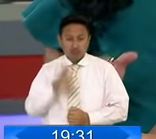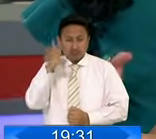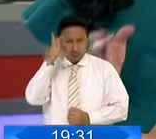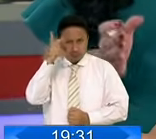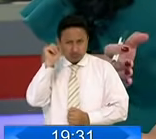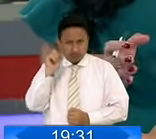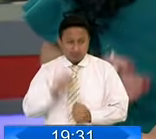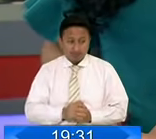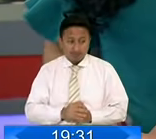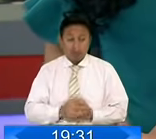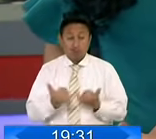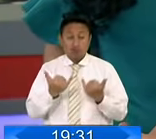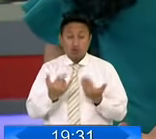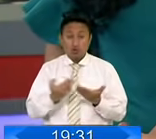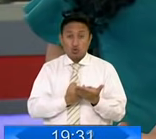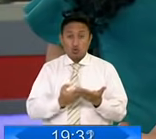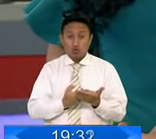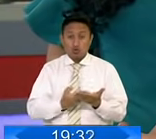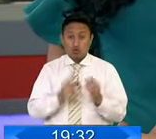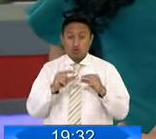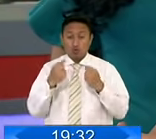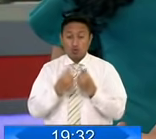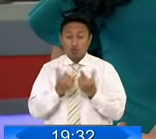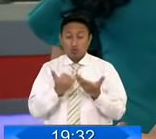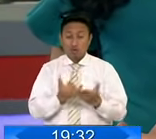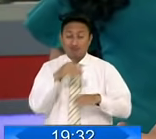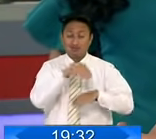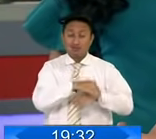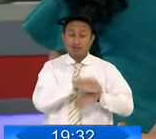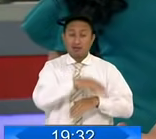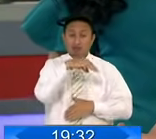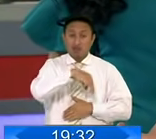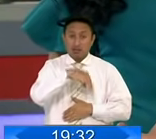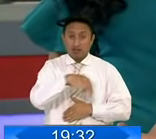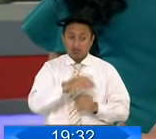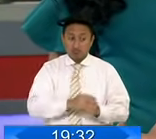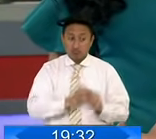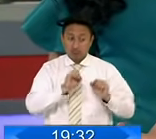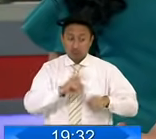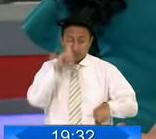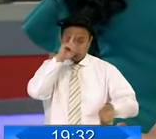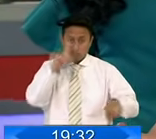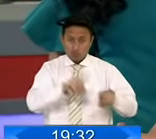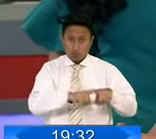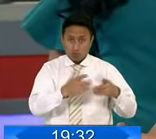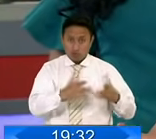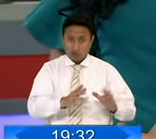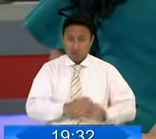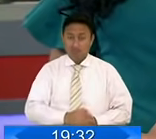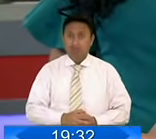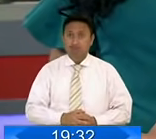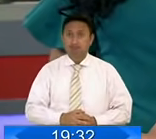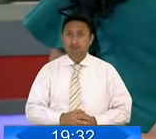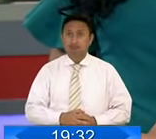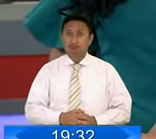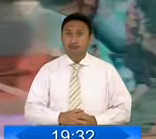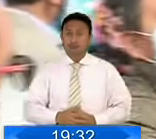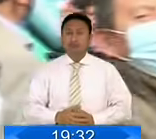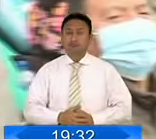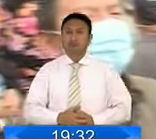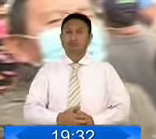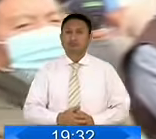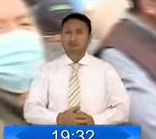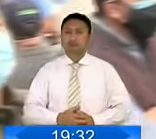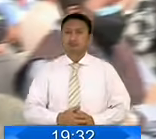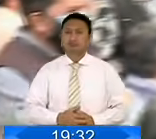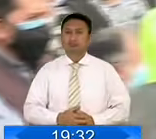después de la reunión mantenida con el gremio durante la tarde de este martes, se logró llegar a un acuerdo previo. Divididos